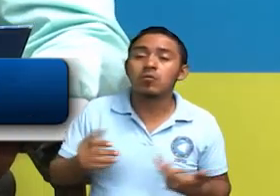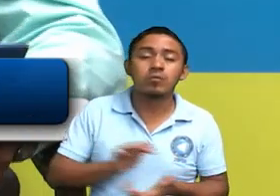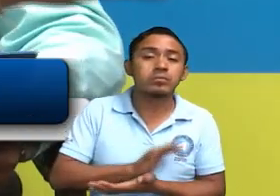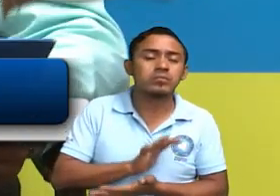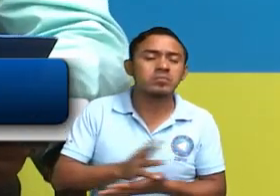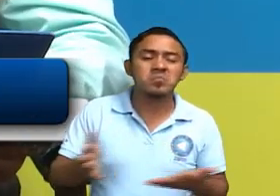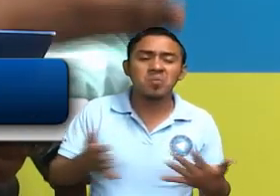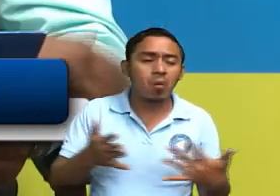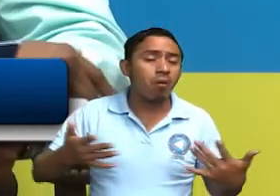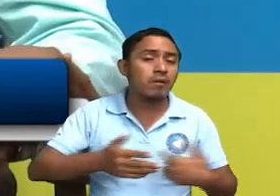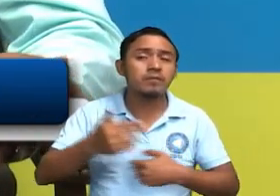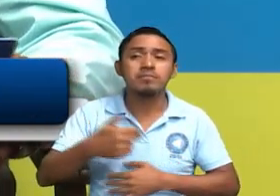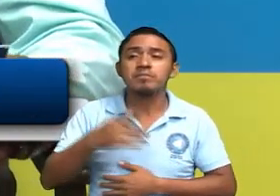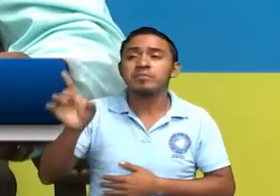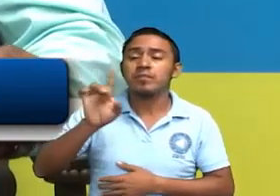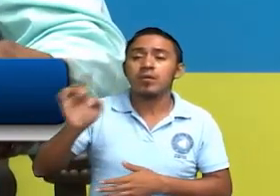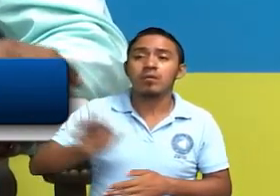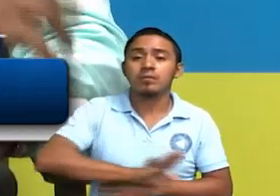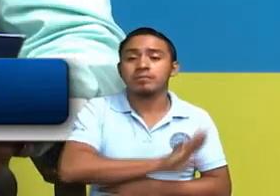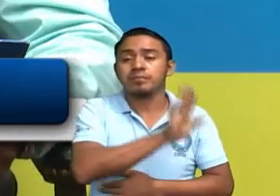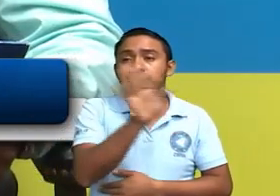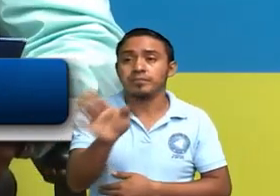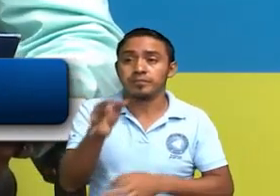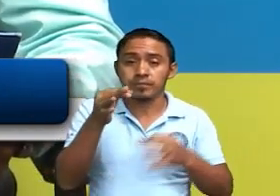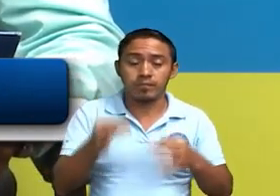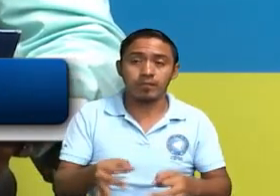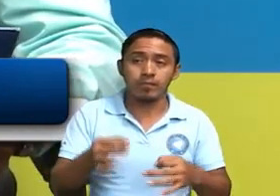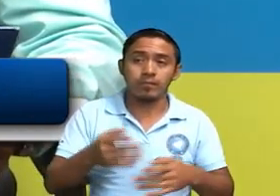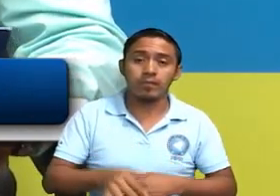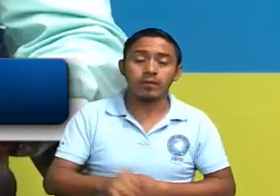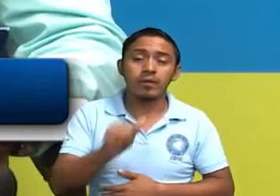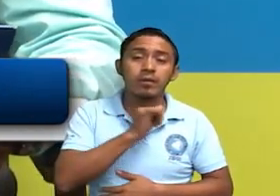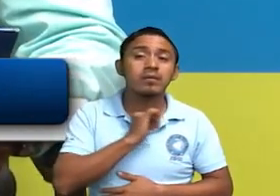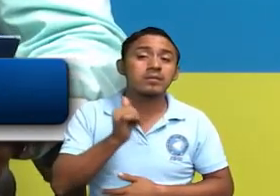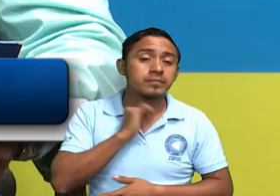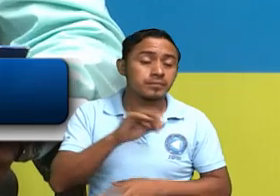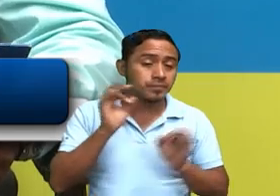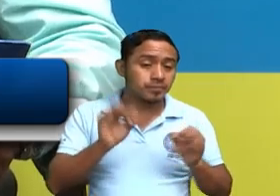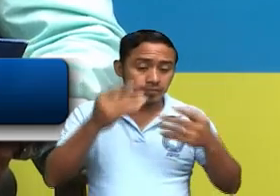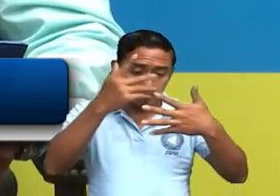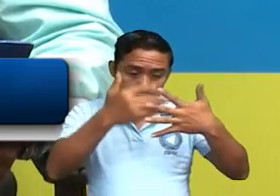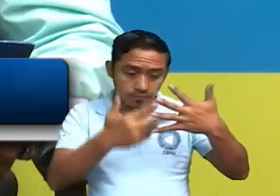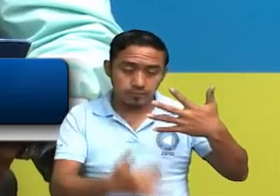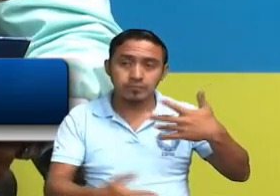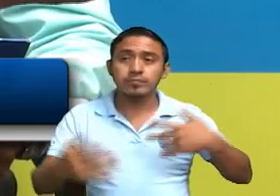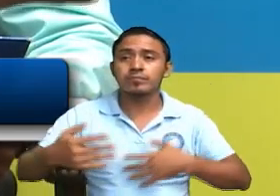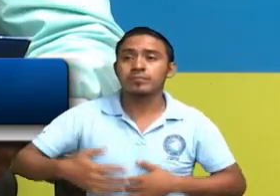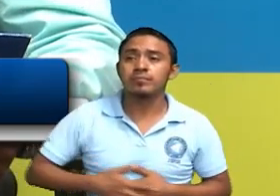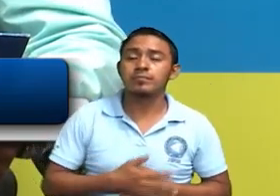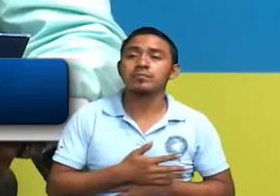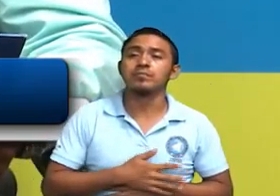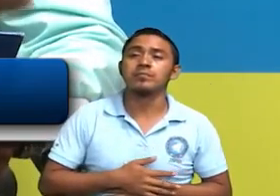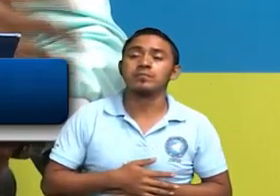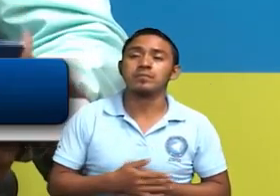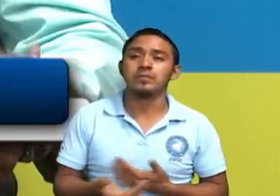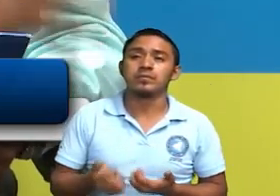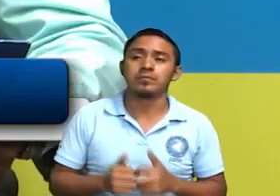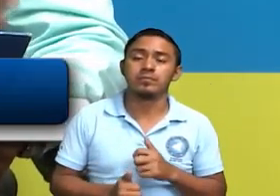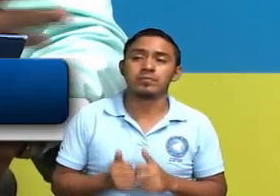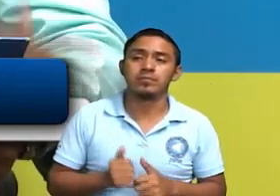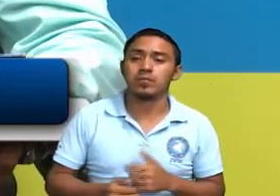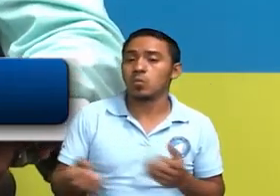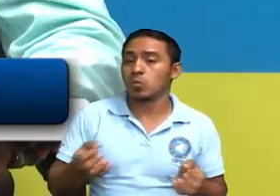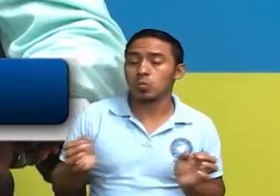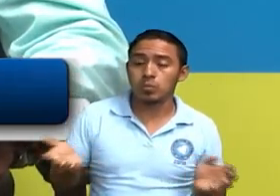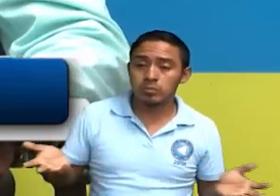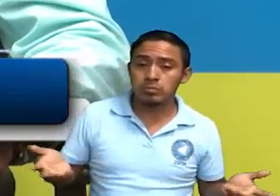sonido? ¿Dónde pueden dirigirse para hacerle las pruebas requeridas y detectar qué tipo de problema de audición tiene o qué